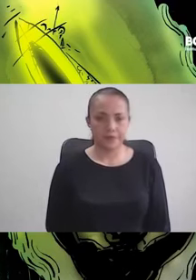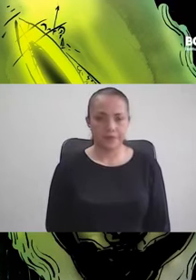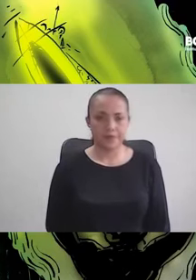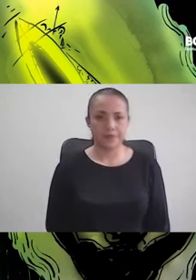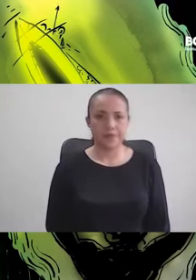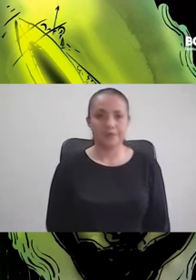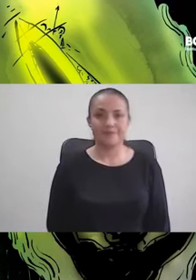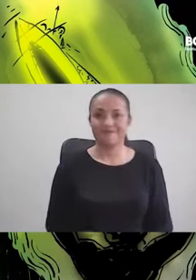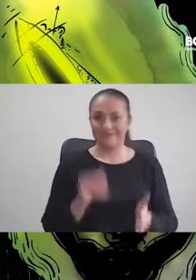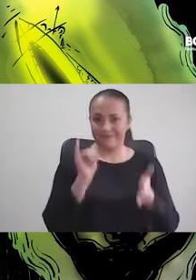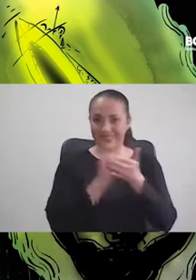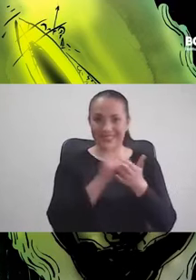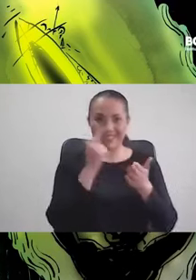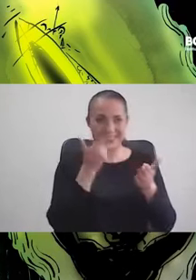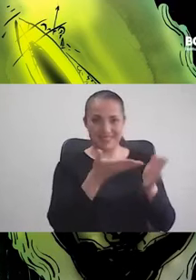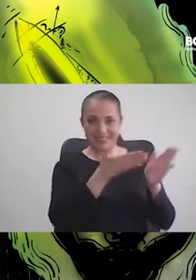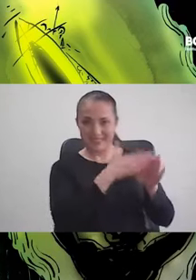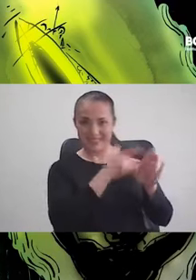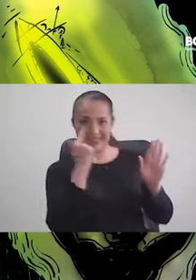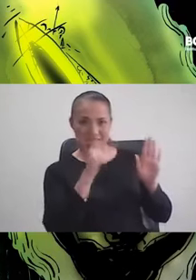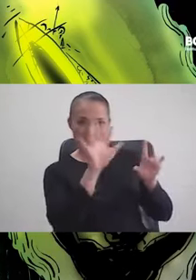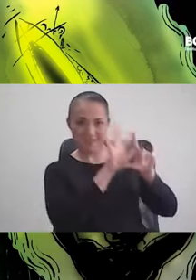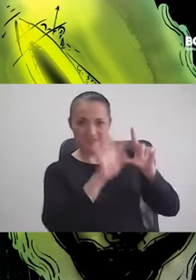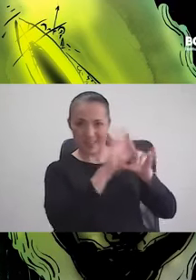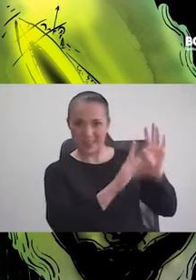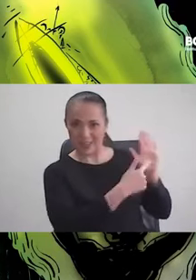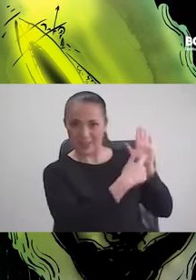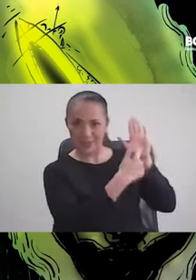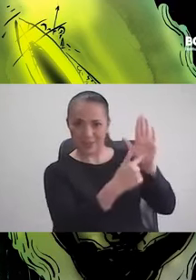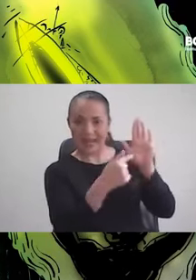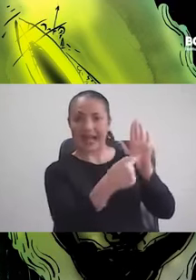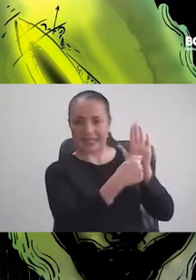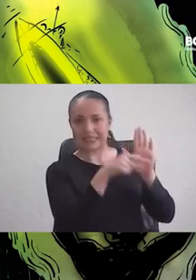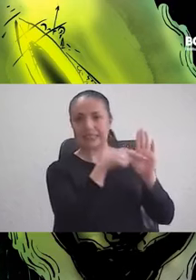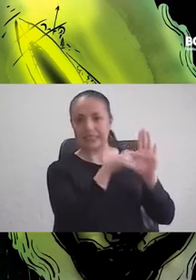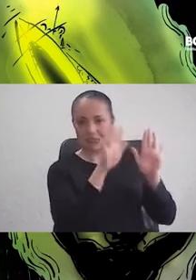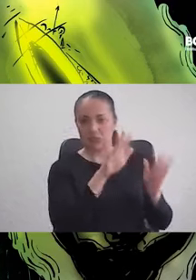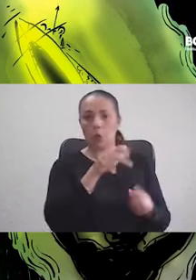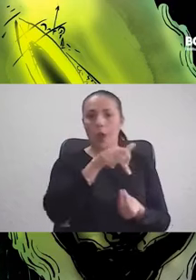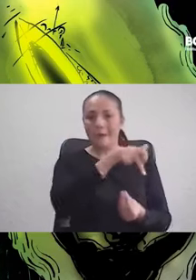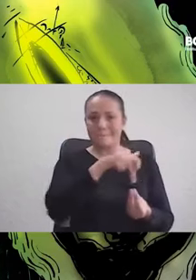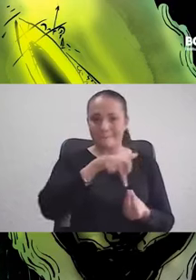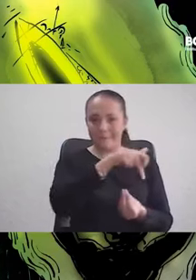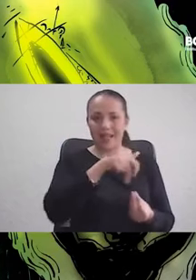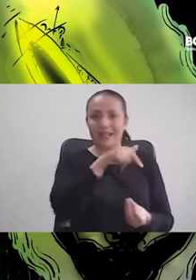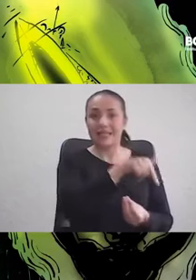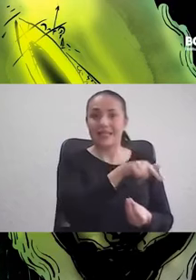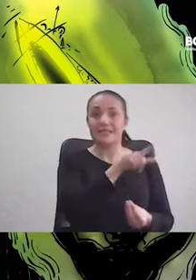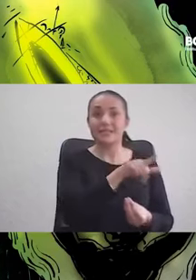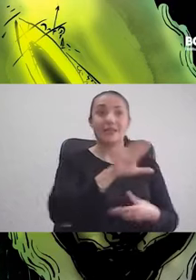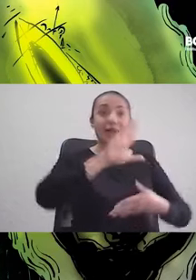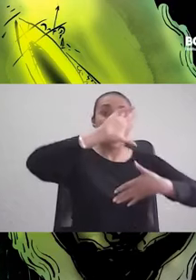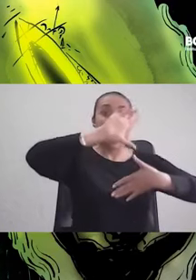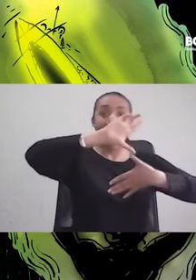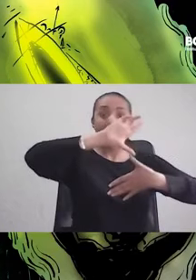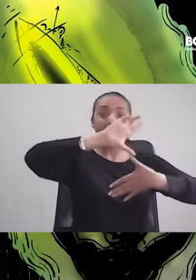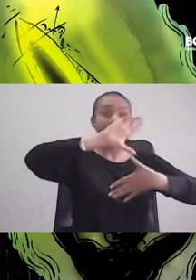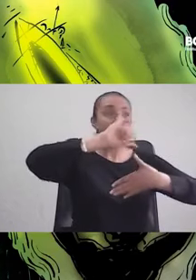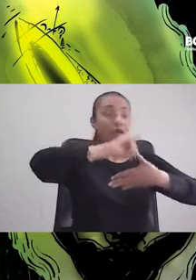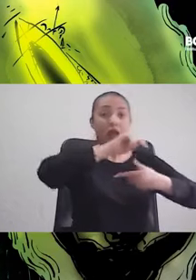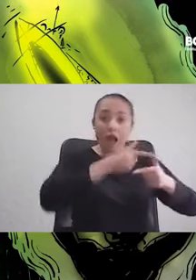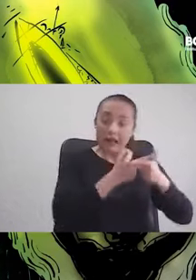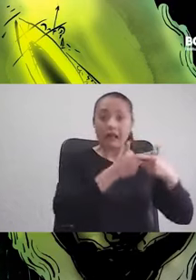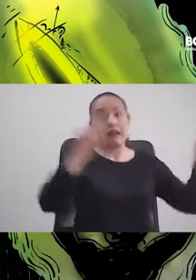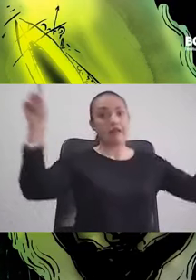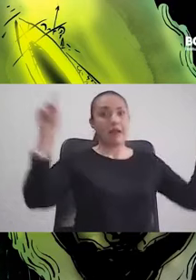Ese es Palenque de San Basilio, primer pueblo libre de América, rincón de África en Colombia. Hoy